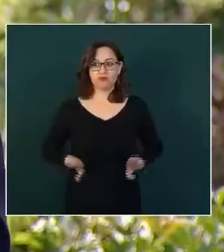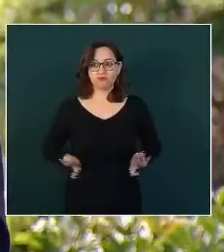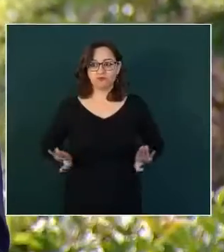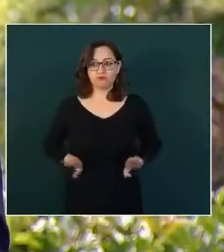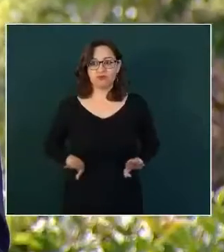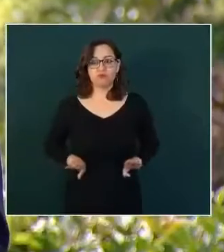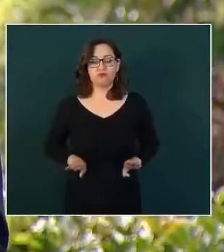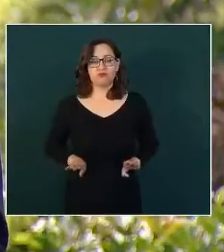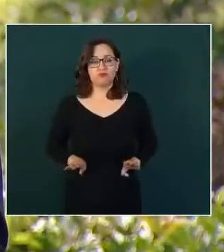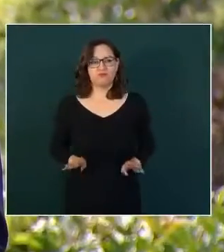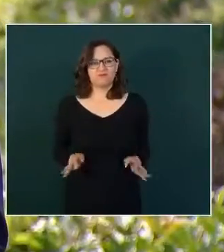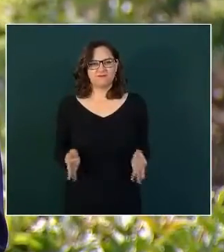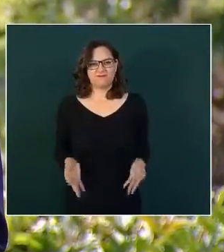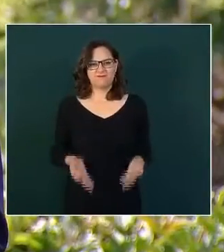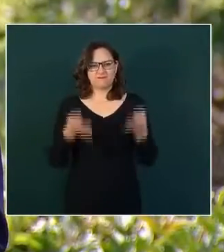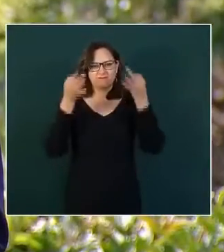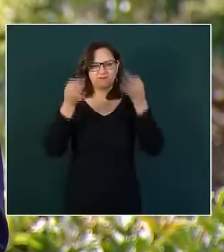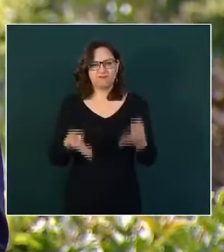Calidad